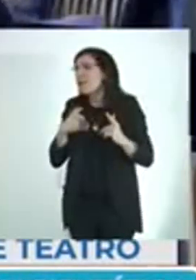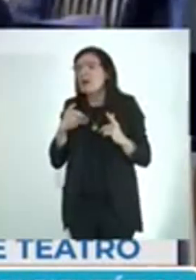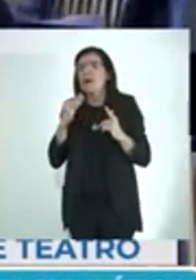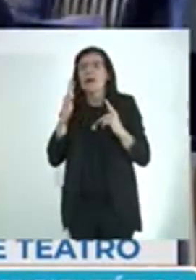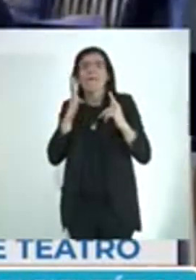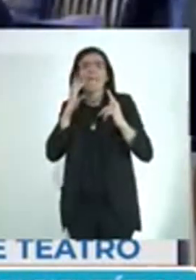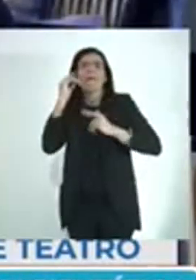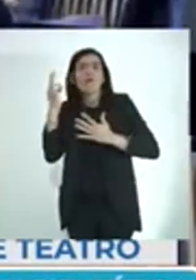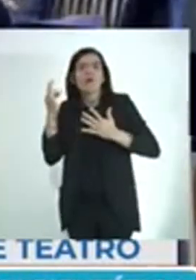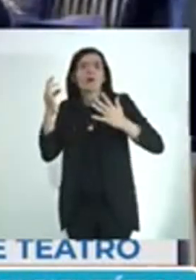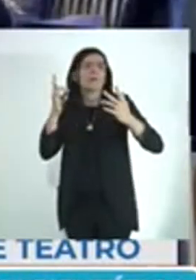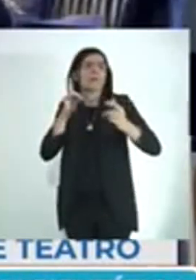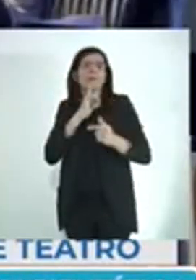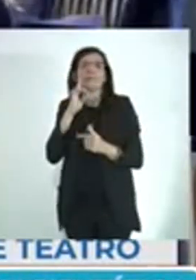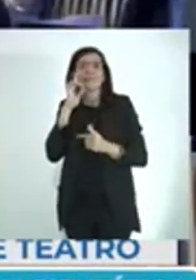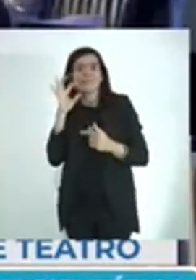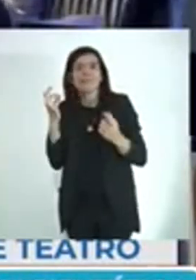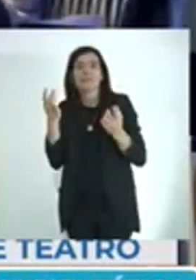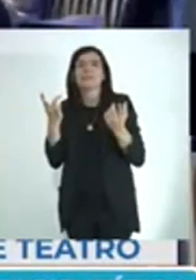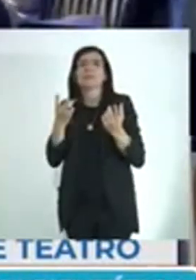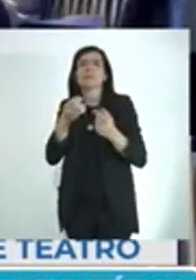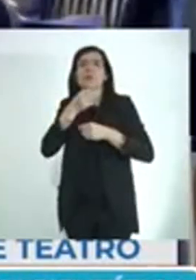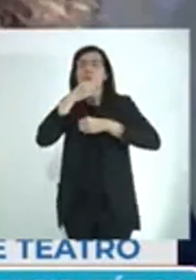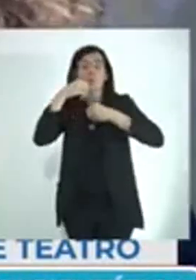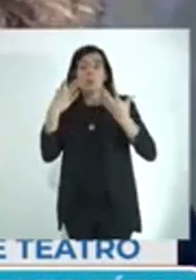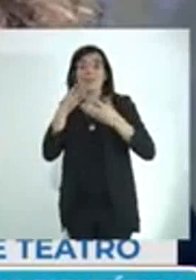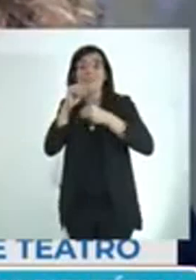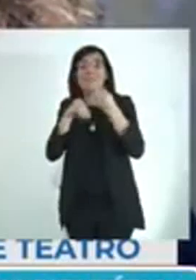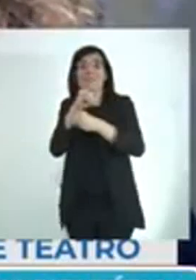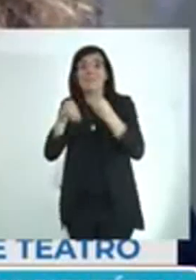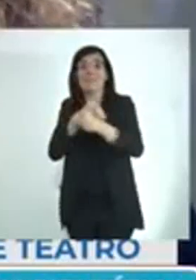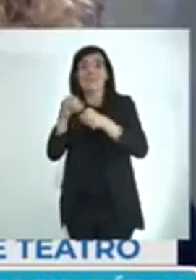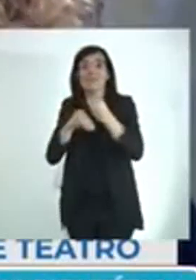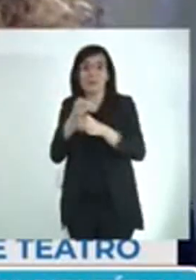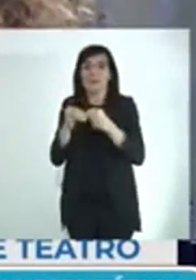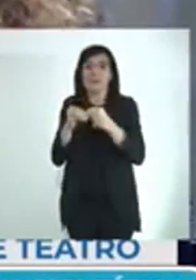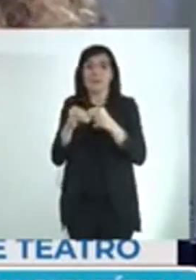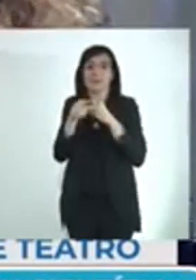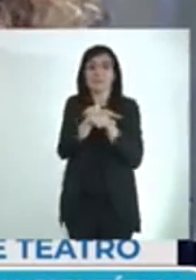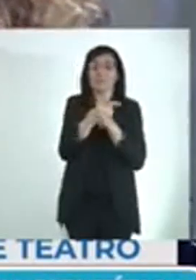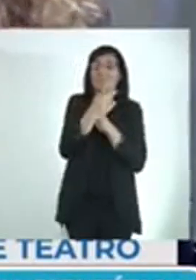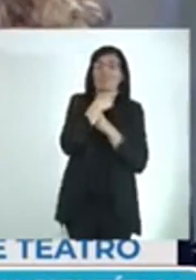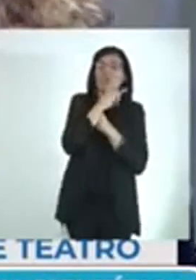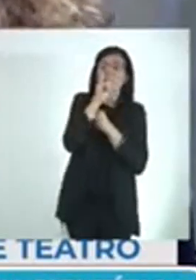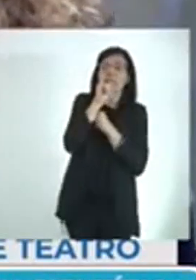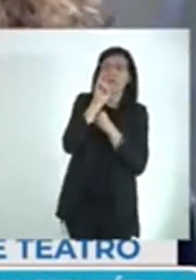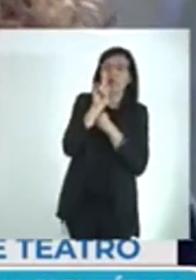tíos, los que sean que corresponden al ámbito familiar, tienen miedo de que